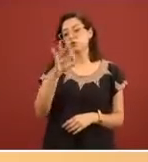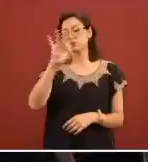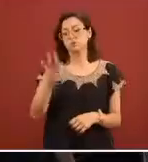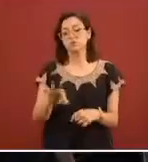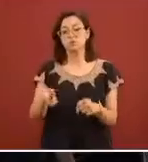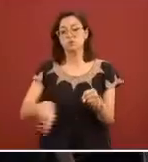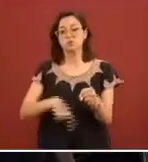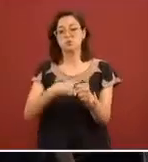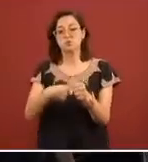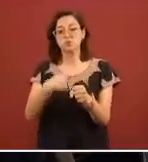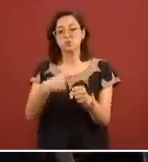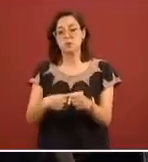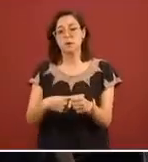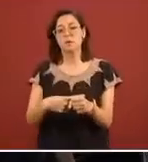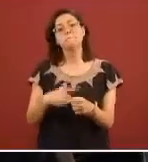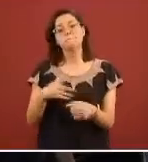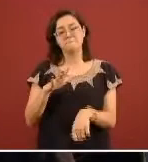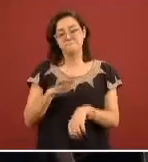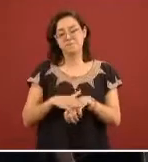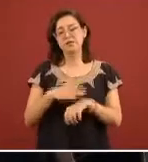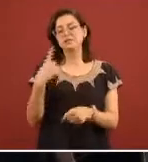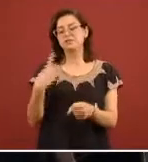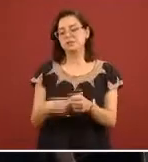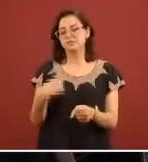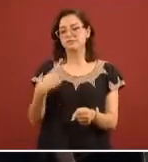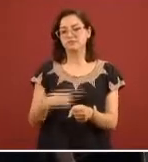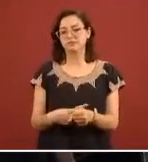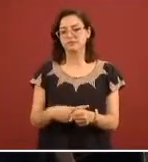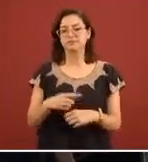58%, siendo el sexo más afectado de los